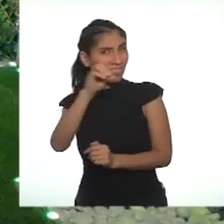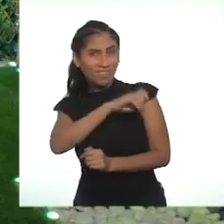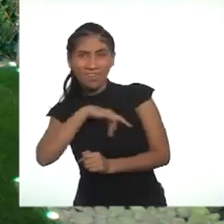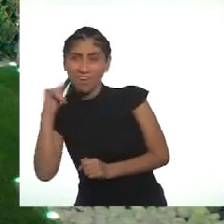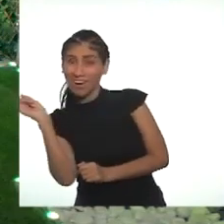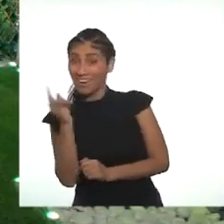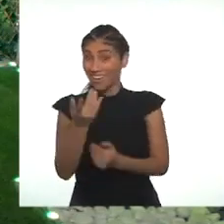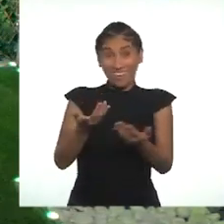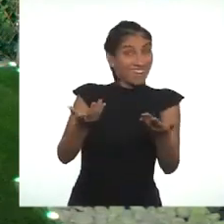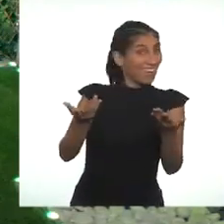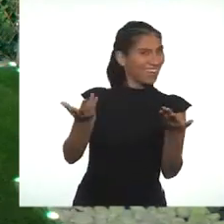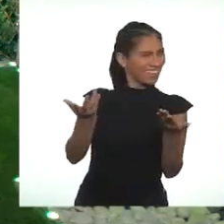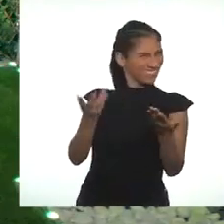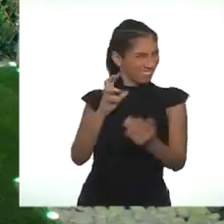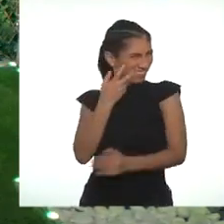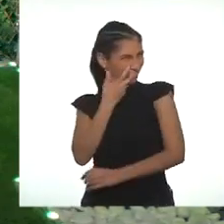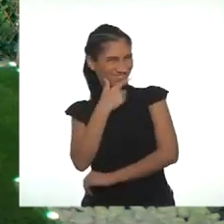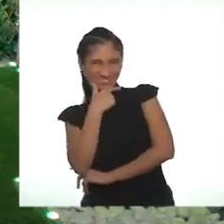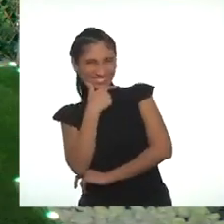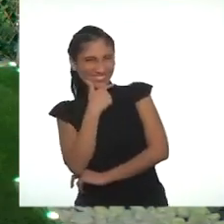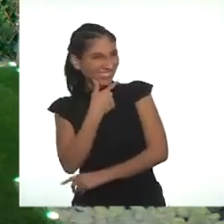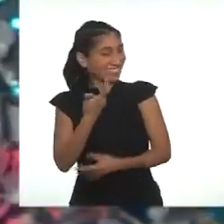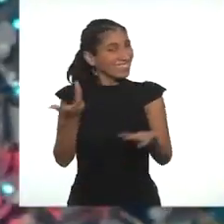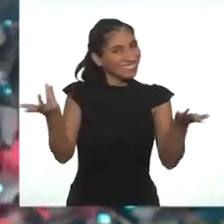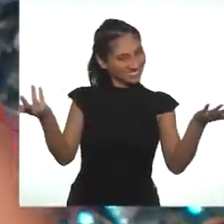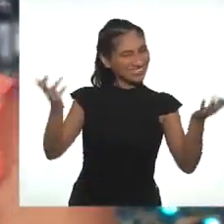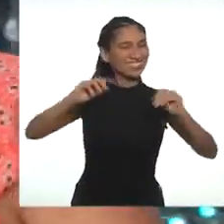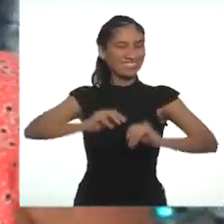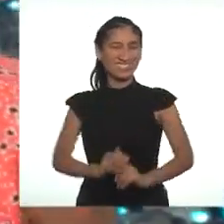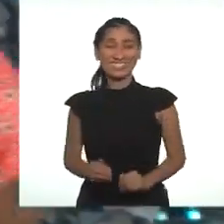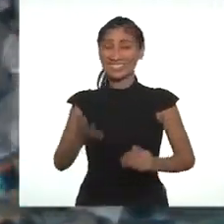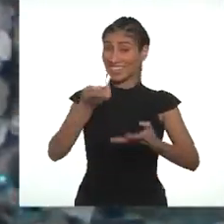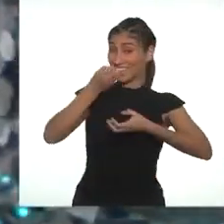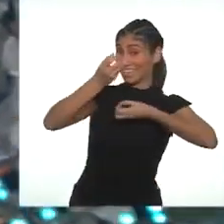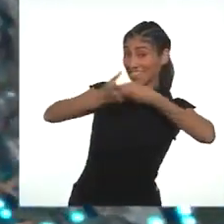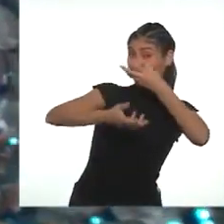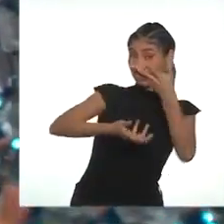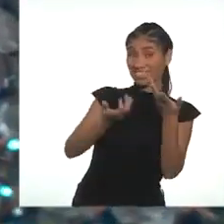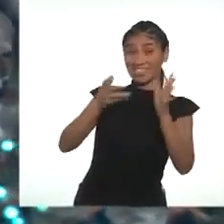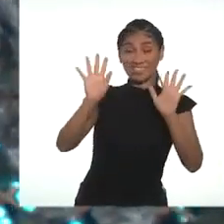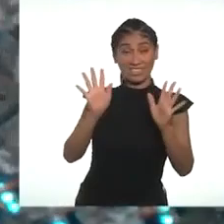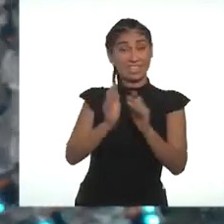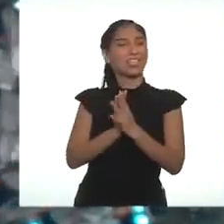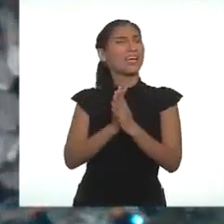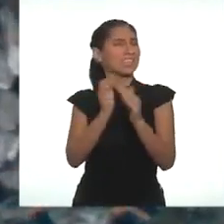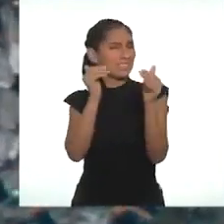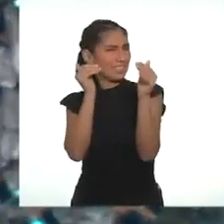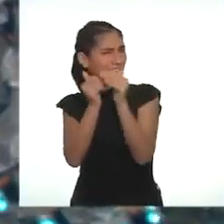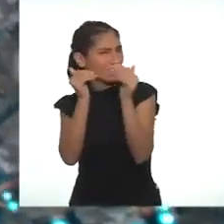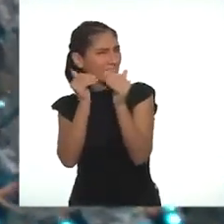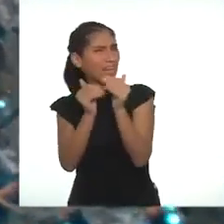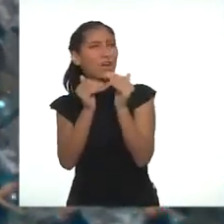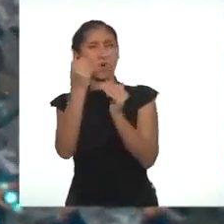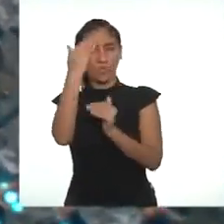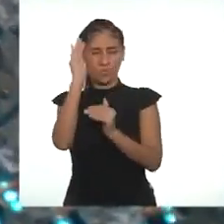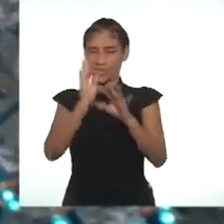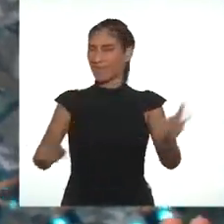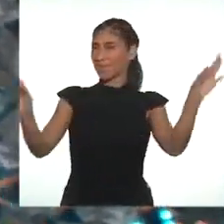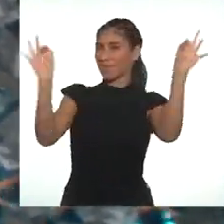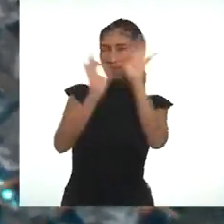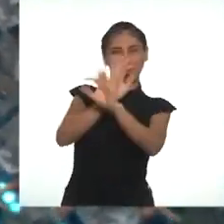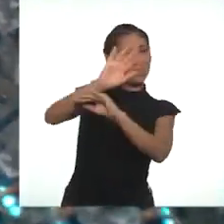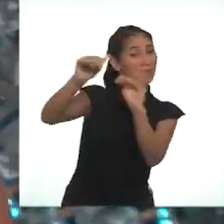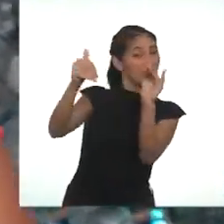¿Decau? ¡Qué raro! Bueno, quería decirles que se acerca una fecha muy importante para